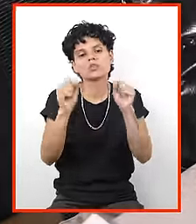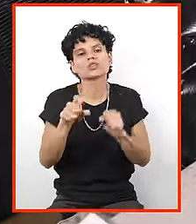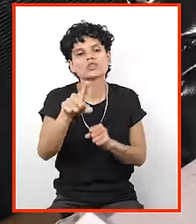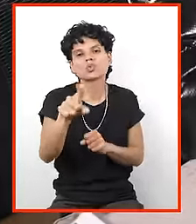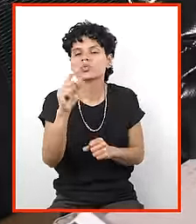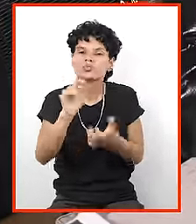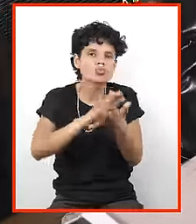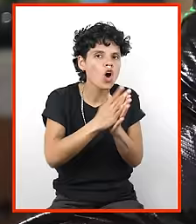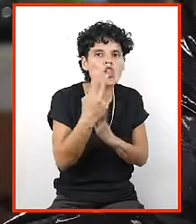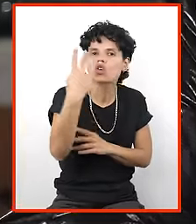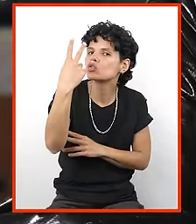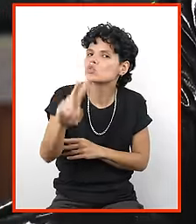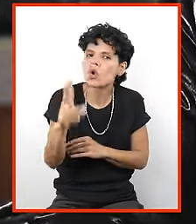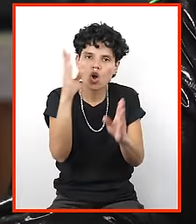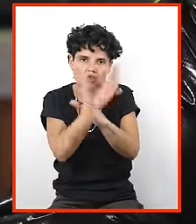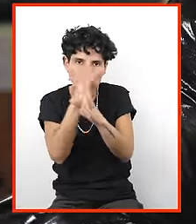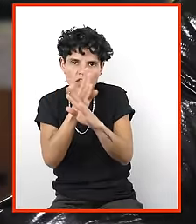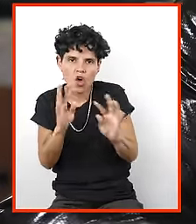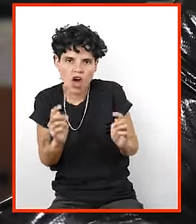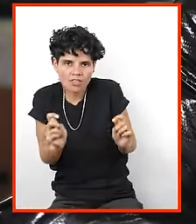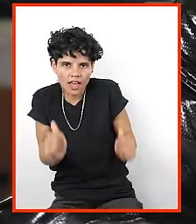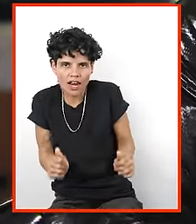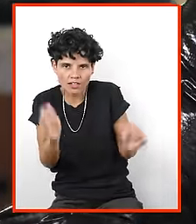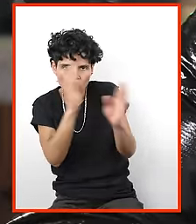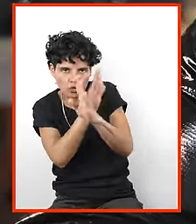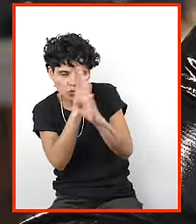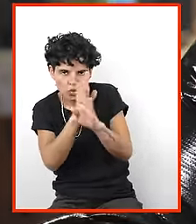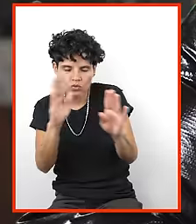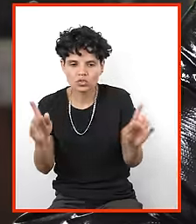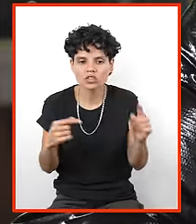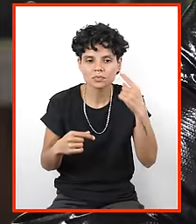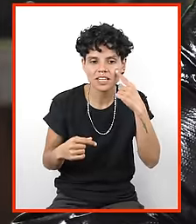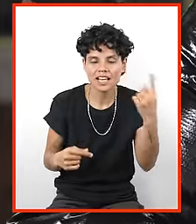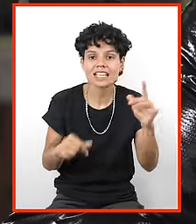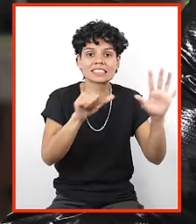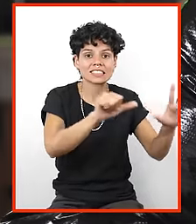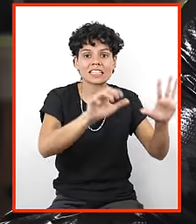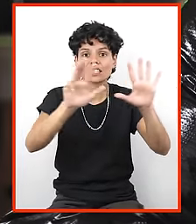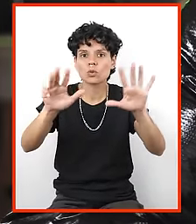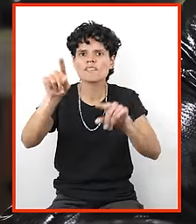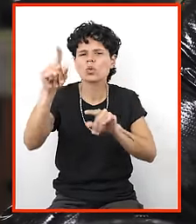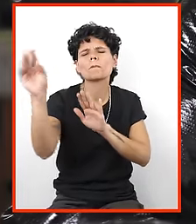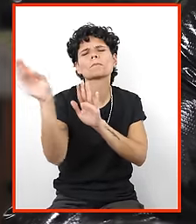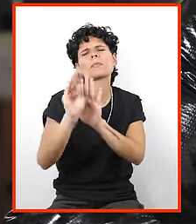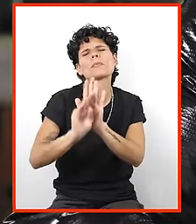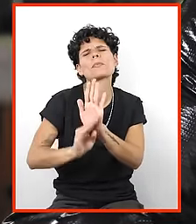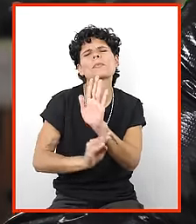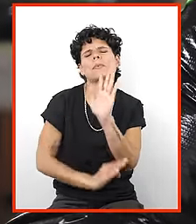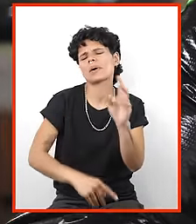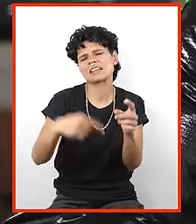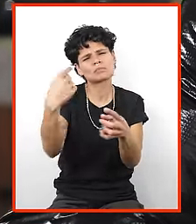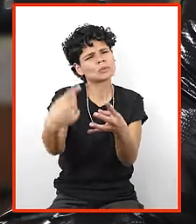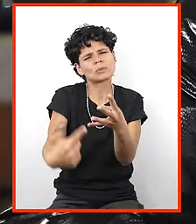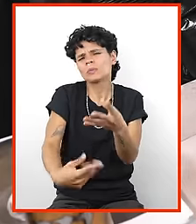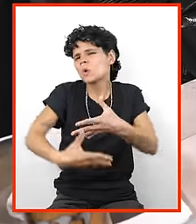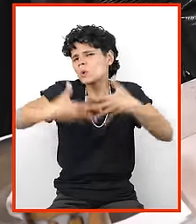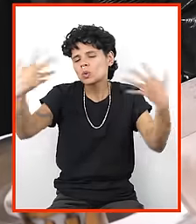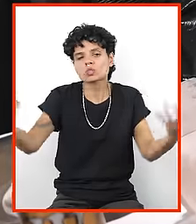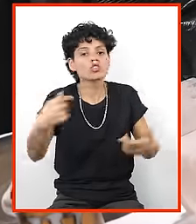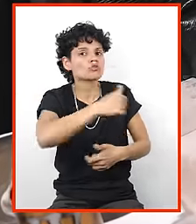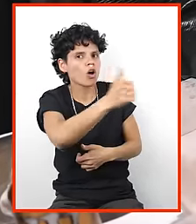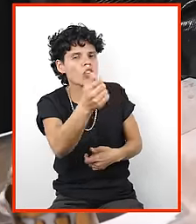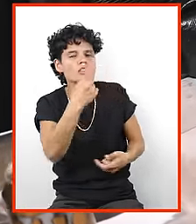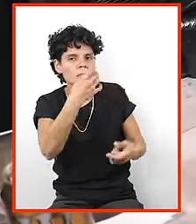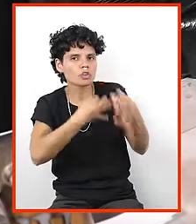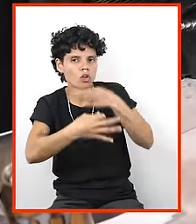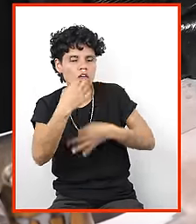que tú. ¿Verdad? Nadie. Ya, y llevamos 69 capítulos con todos, ¿no es cierto?, hablando